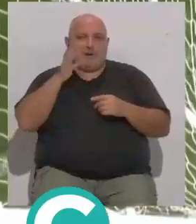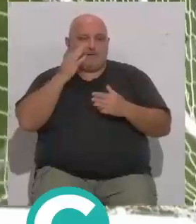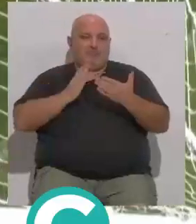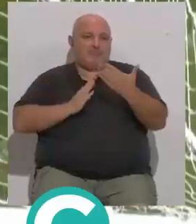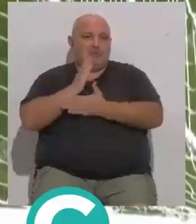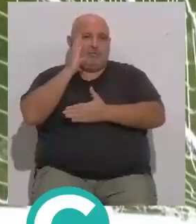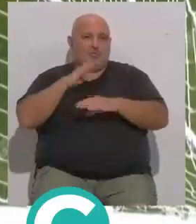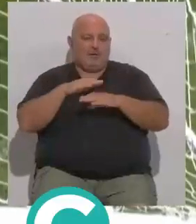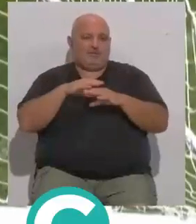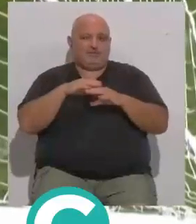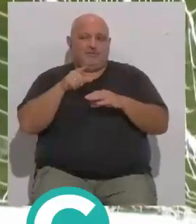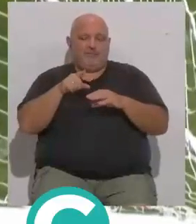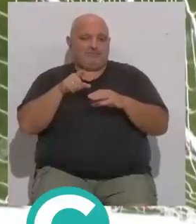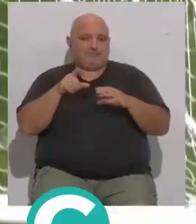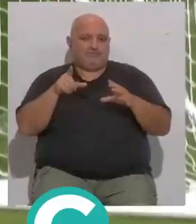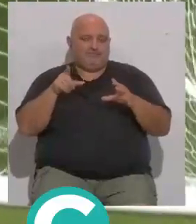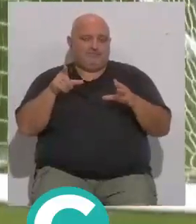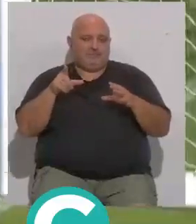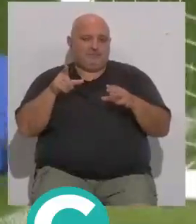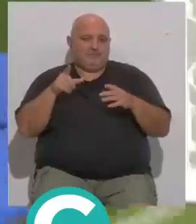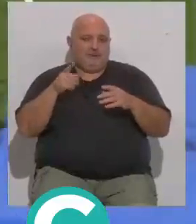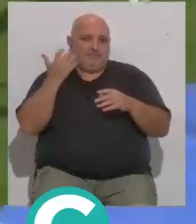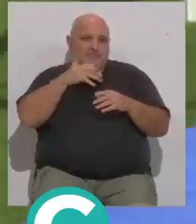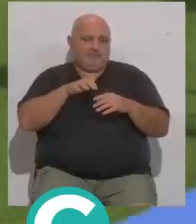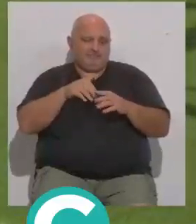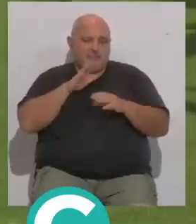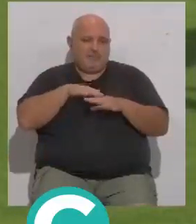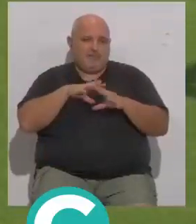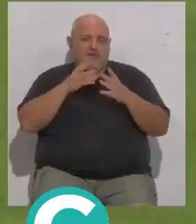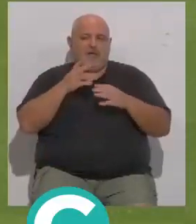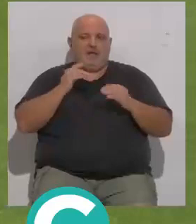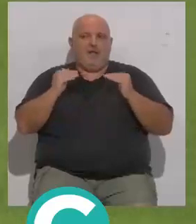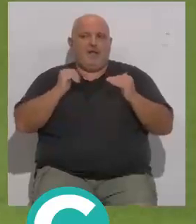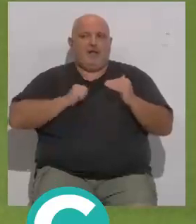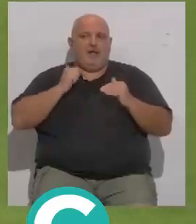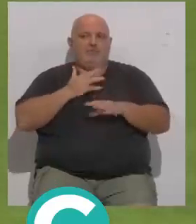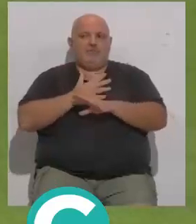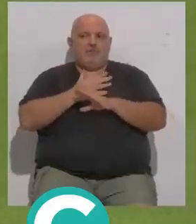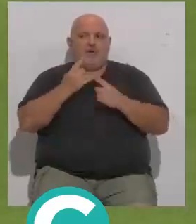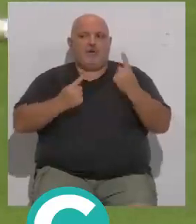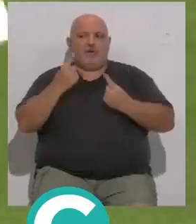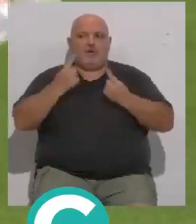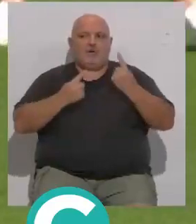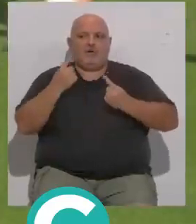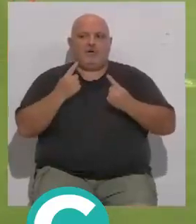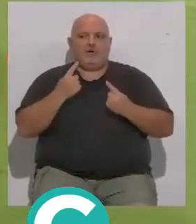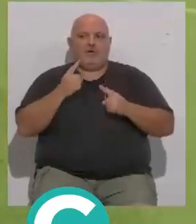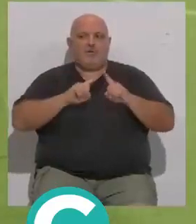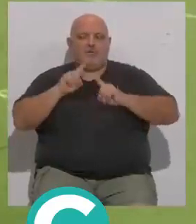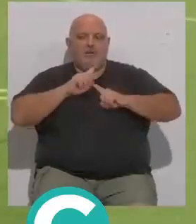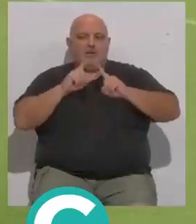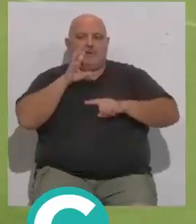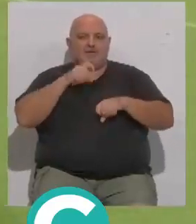realmente todo está siendo muy atípico. Es un buen momento para aquellos futbolistas que quizá hayan tenido algún